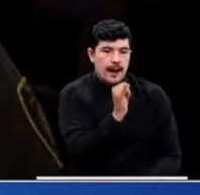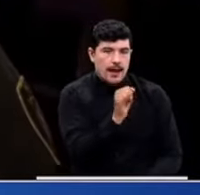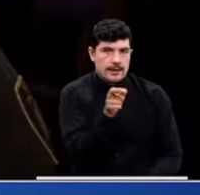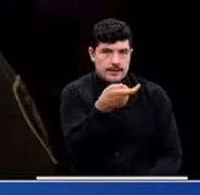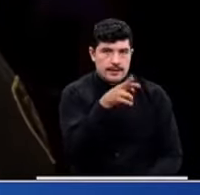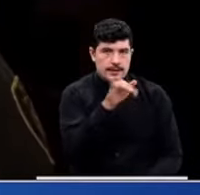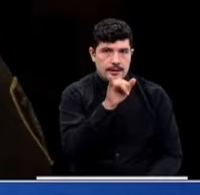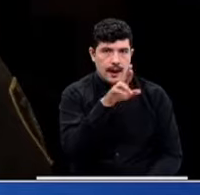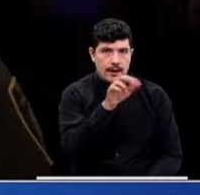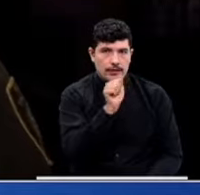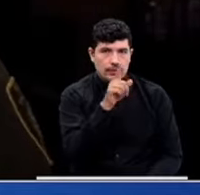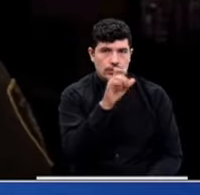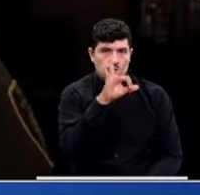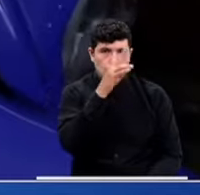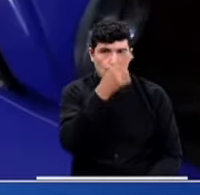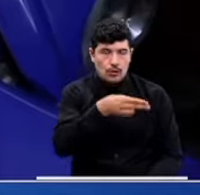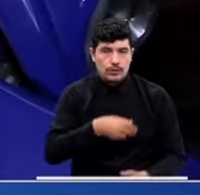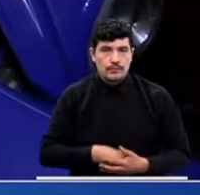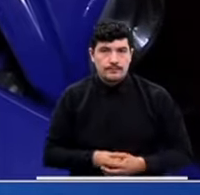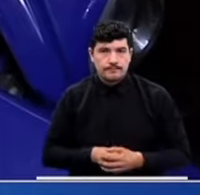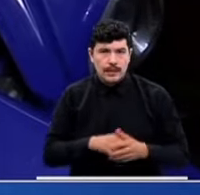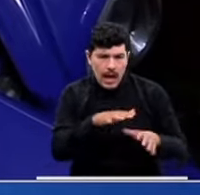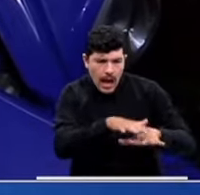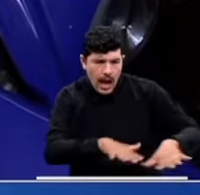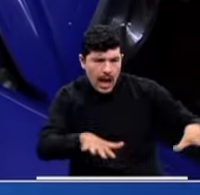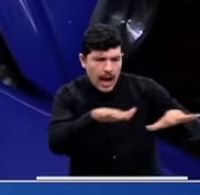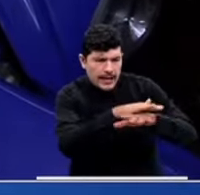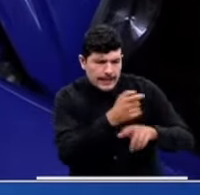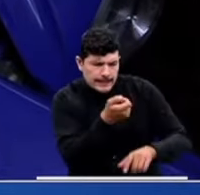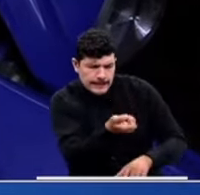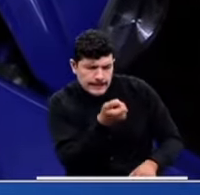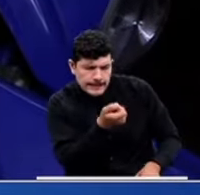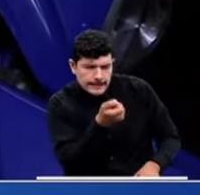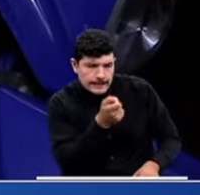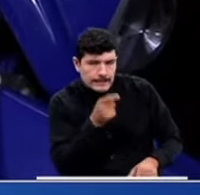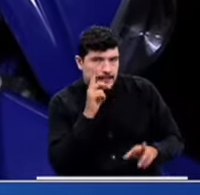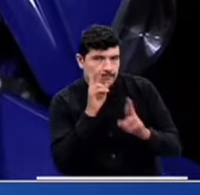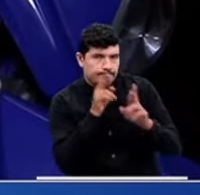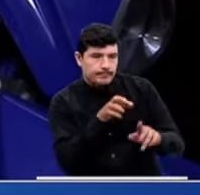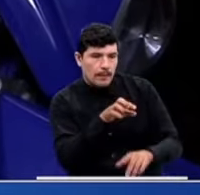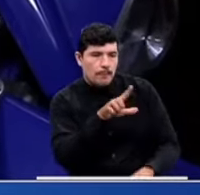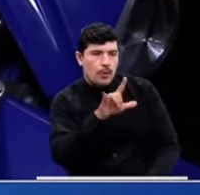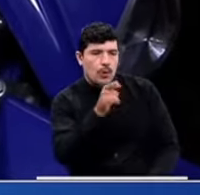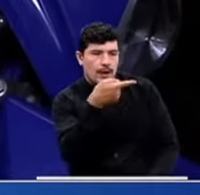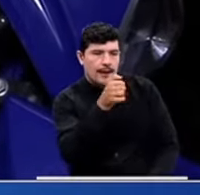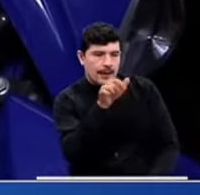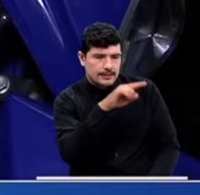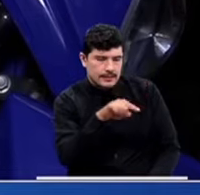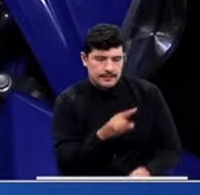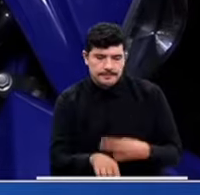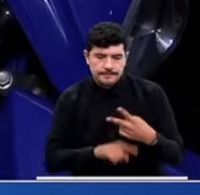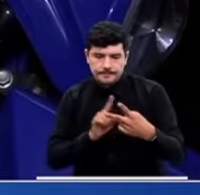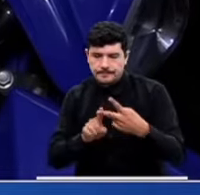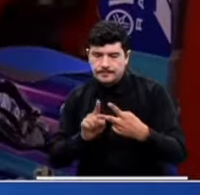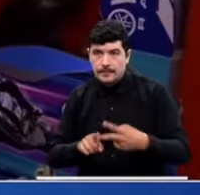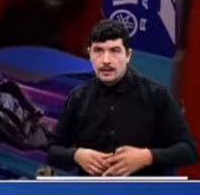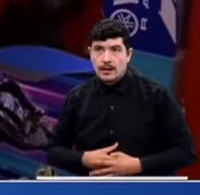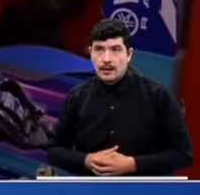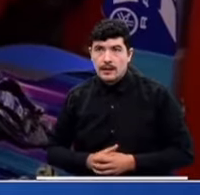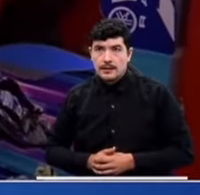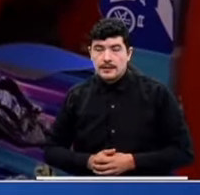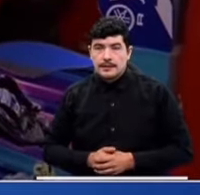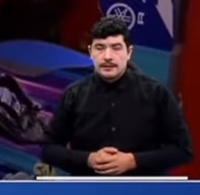impactando los sectores críticos como lo son las pulgas, como lo son